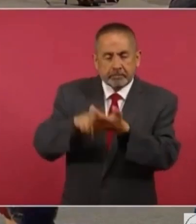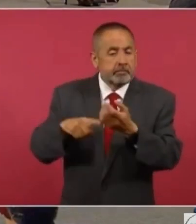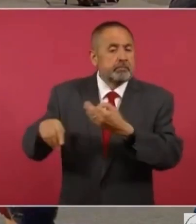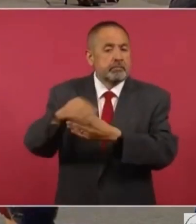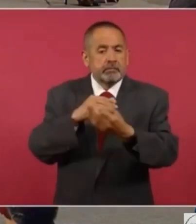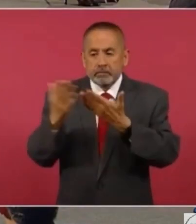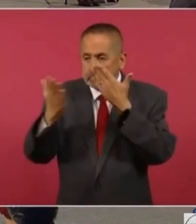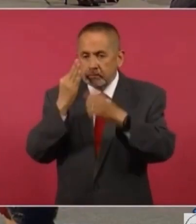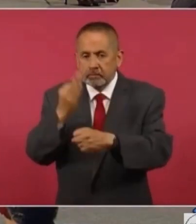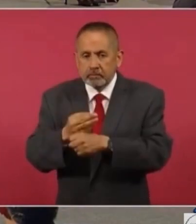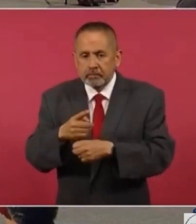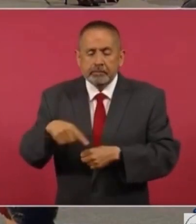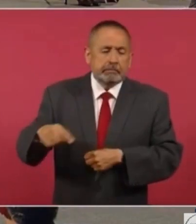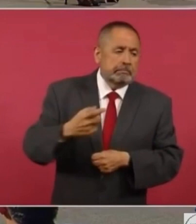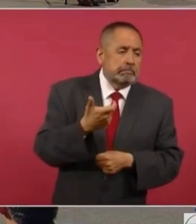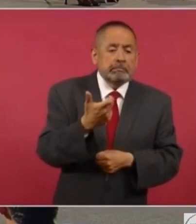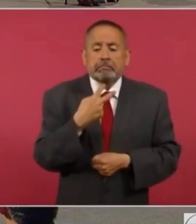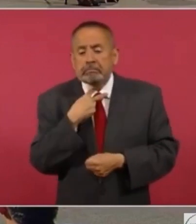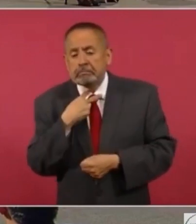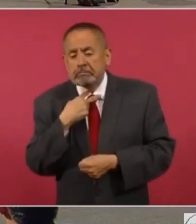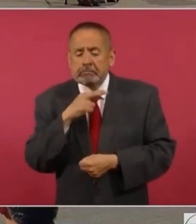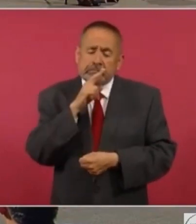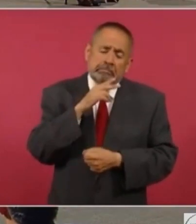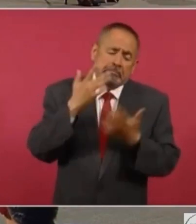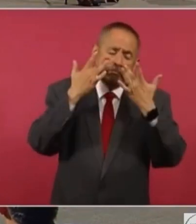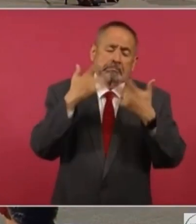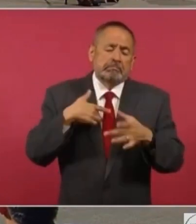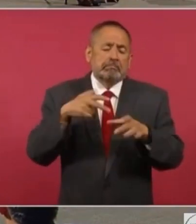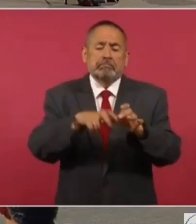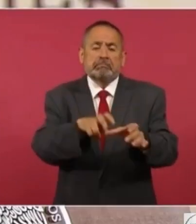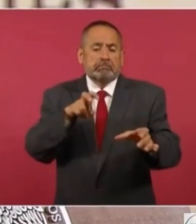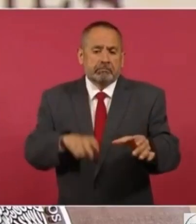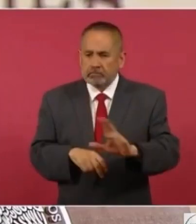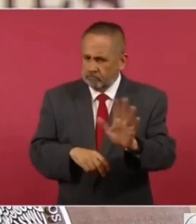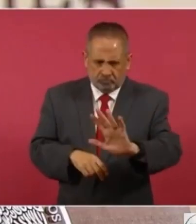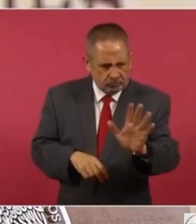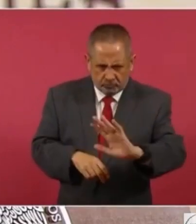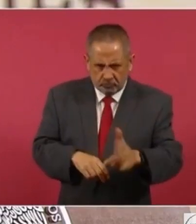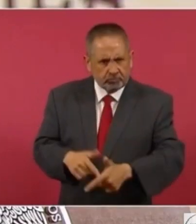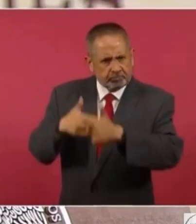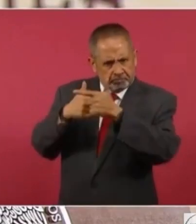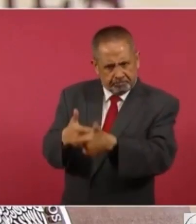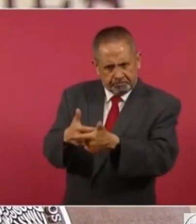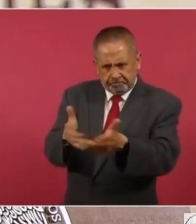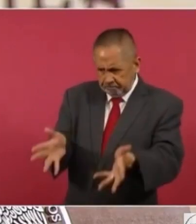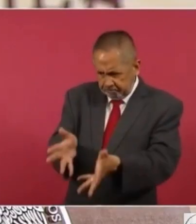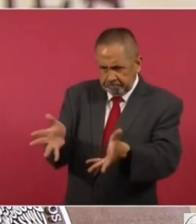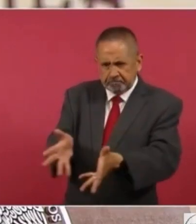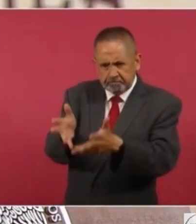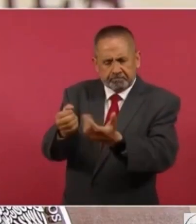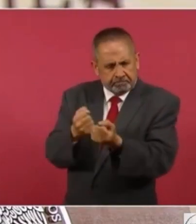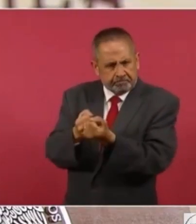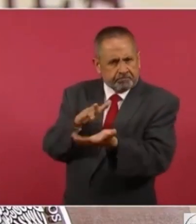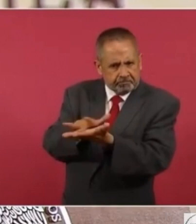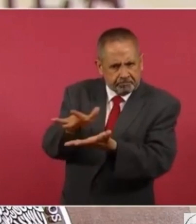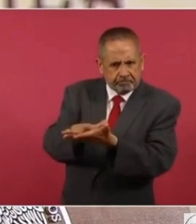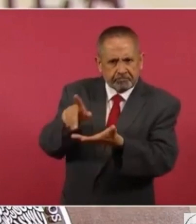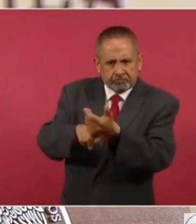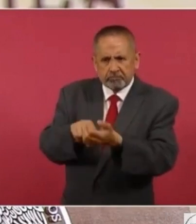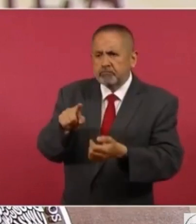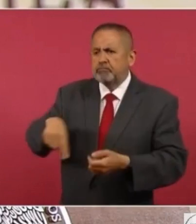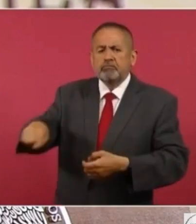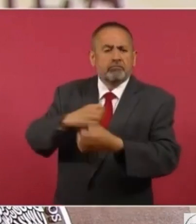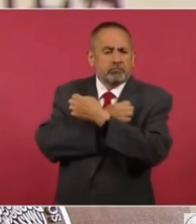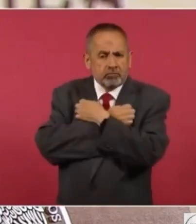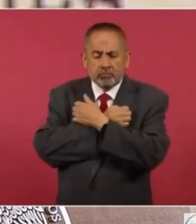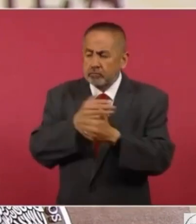tenga que abandonar la escuela por falta de recursos económicos. La educación en esta administración